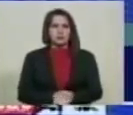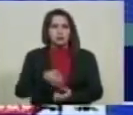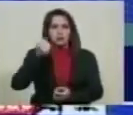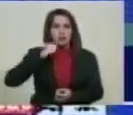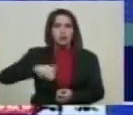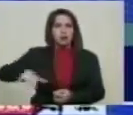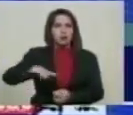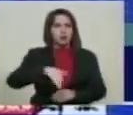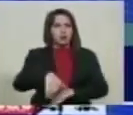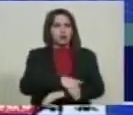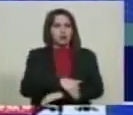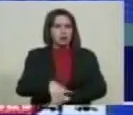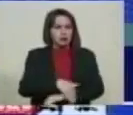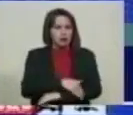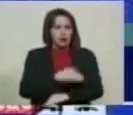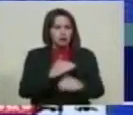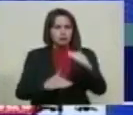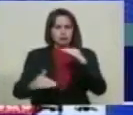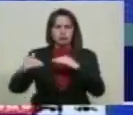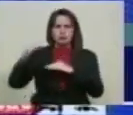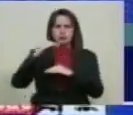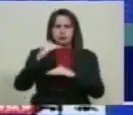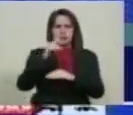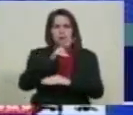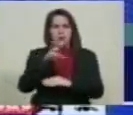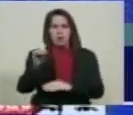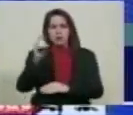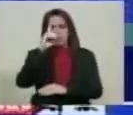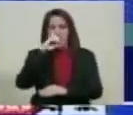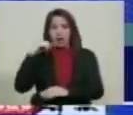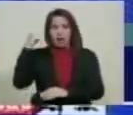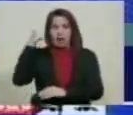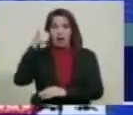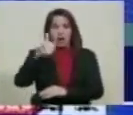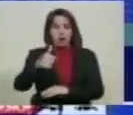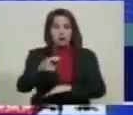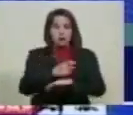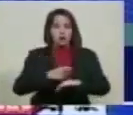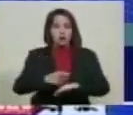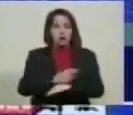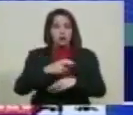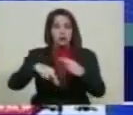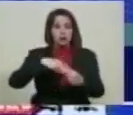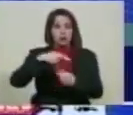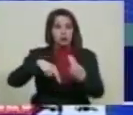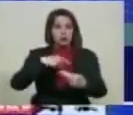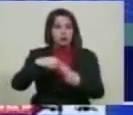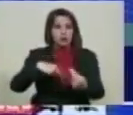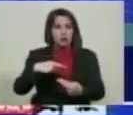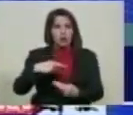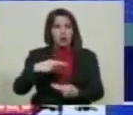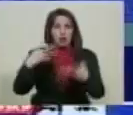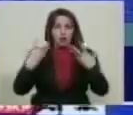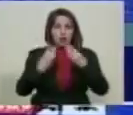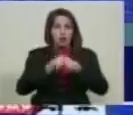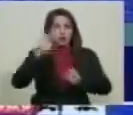en la calle y por lo alto los 20 años de la llegada al gobierno revolucionario del comandante Chávez y de